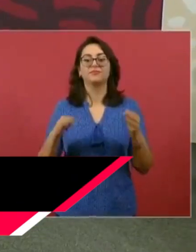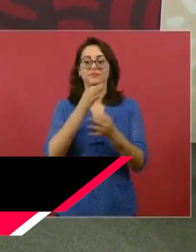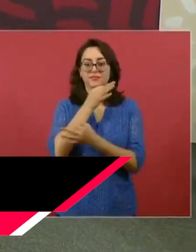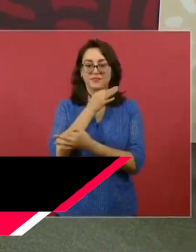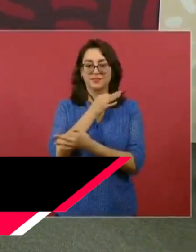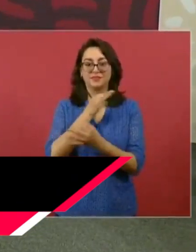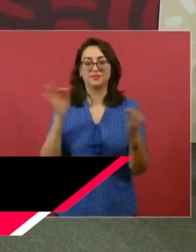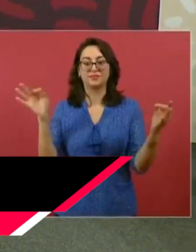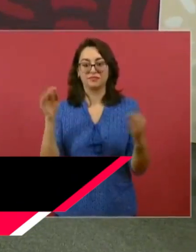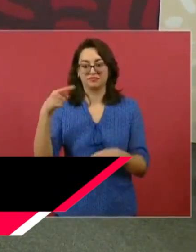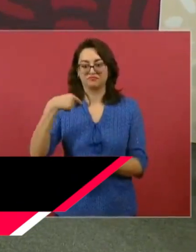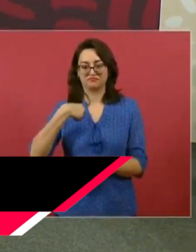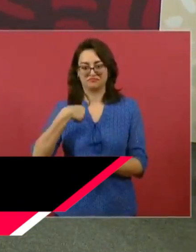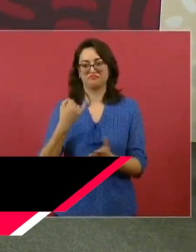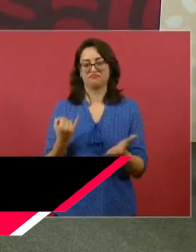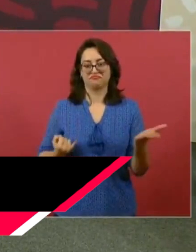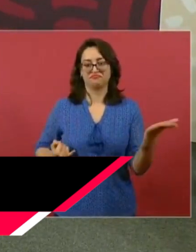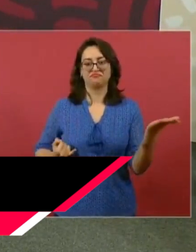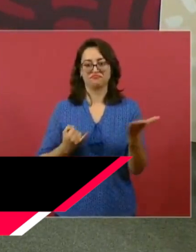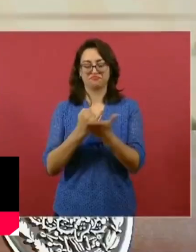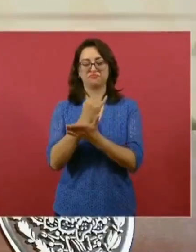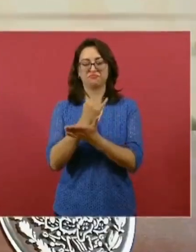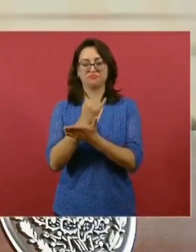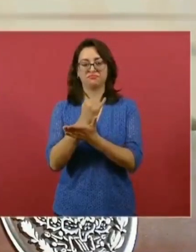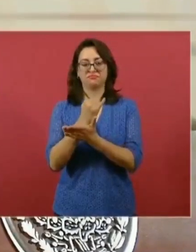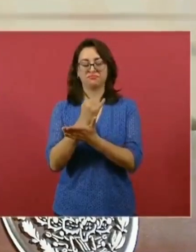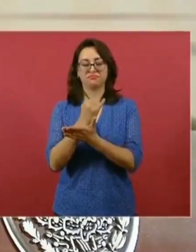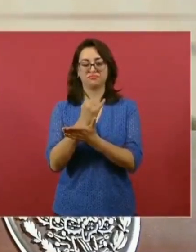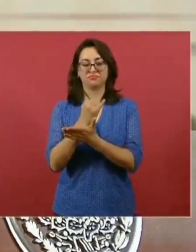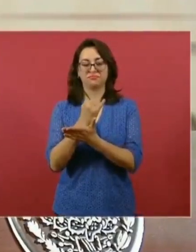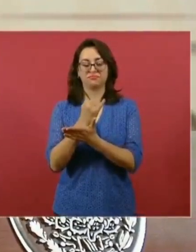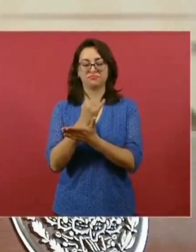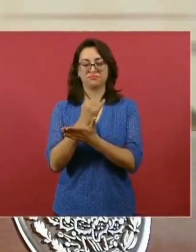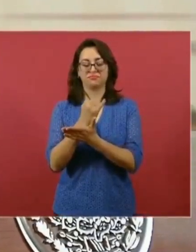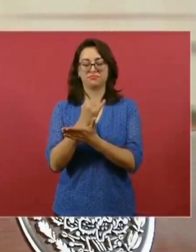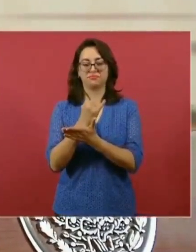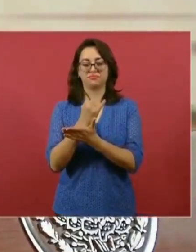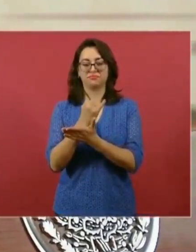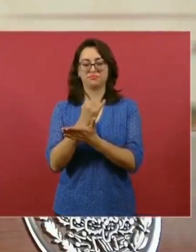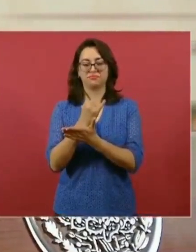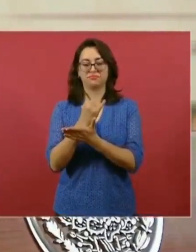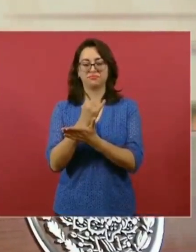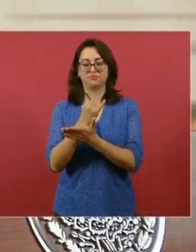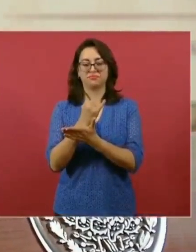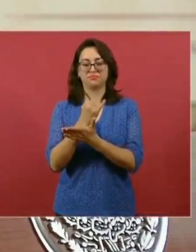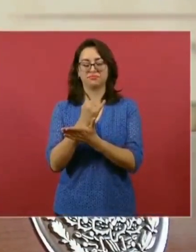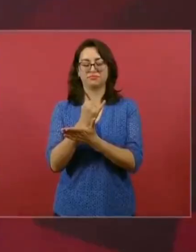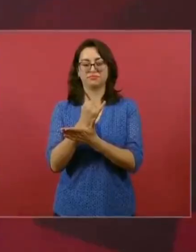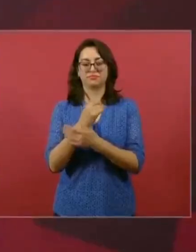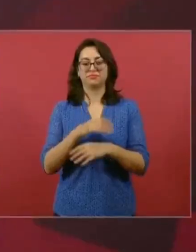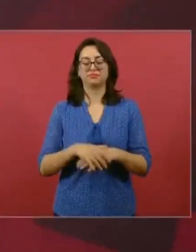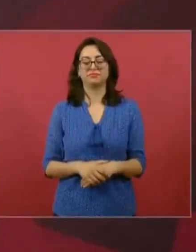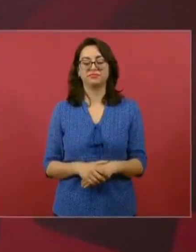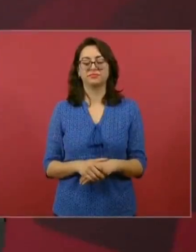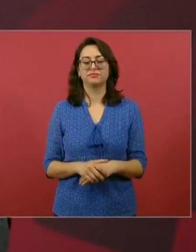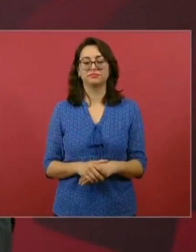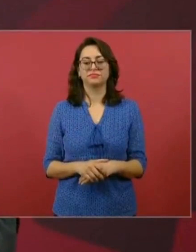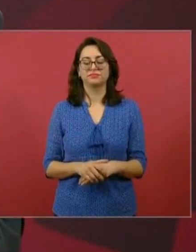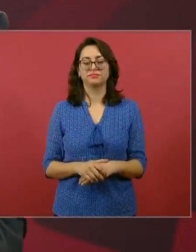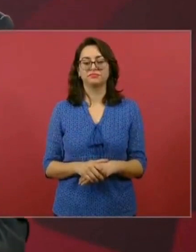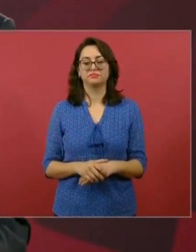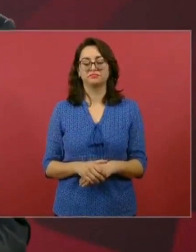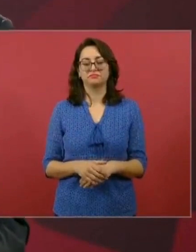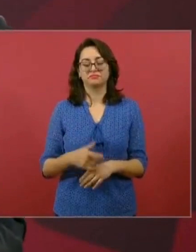Obrador refirió que la hasta hoy secretaria del Trabajo entrará en sustitución de Adán Augusto López, quien renunció al cargo por motivos